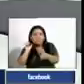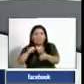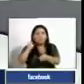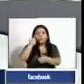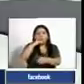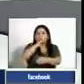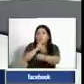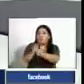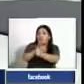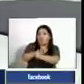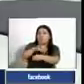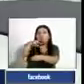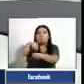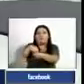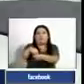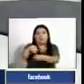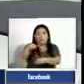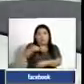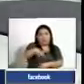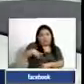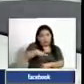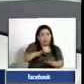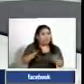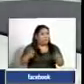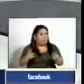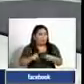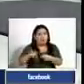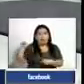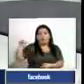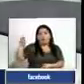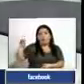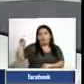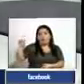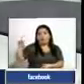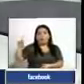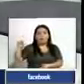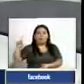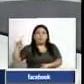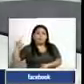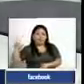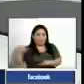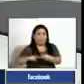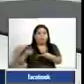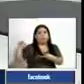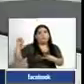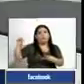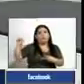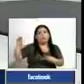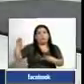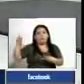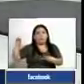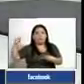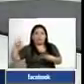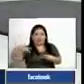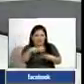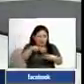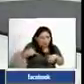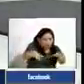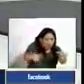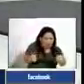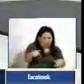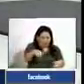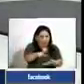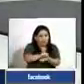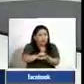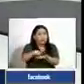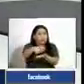a COVID-19 y en los lugares como por ejemplo Amatitlán y San Miguel Petapa, que son bastante cercanos a la ciudad capital, se están